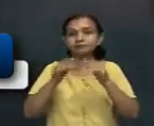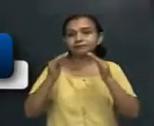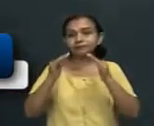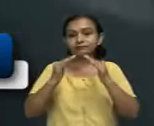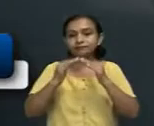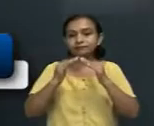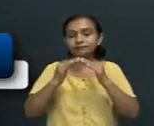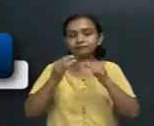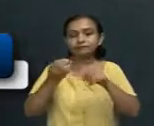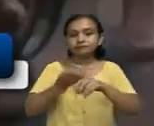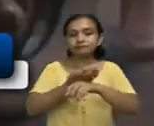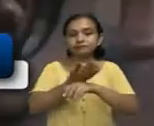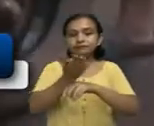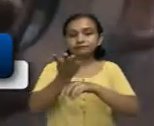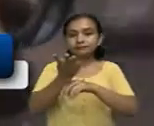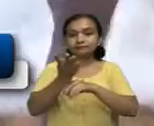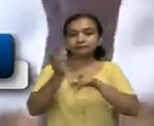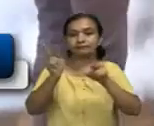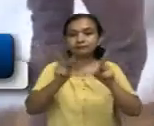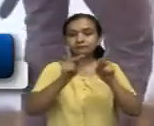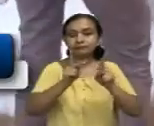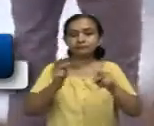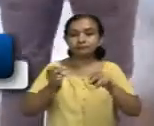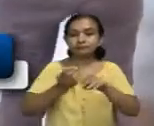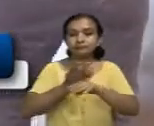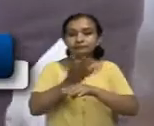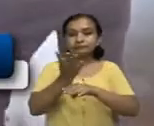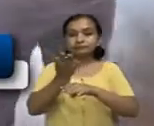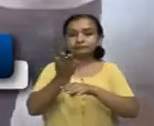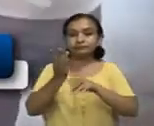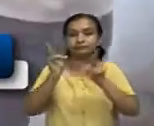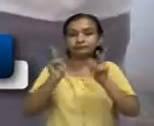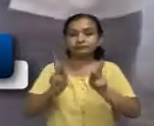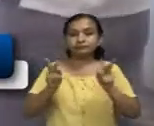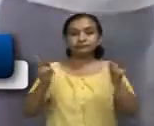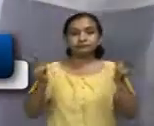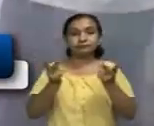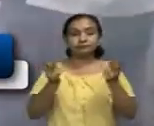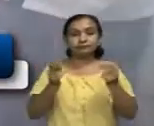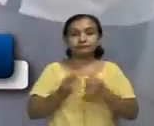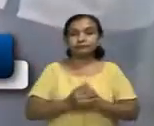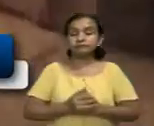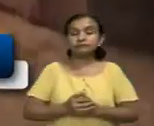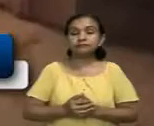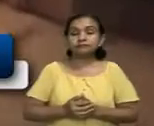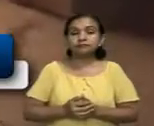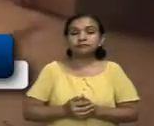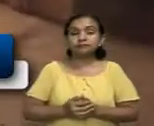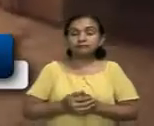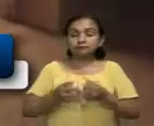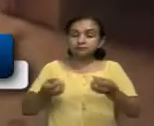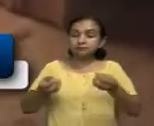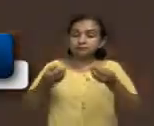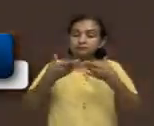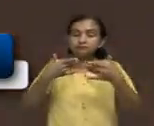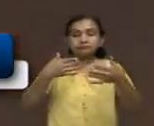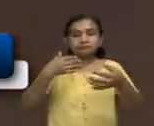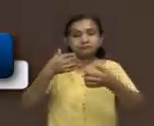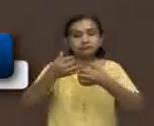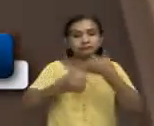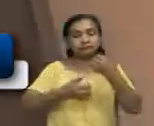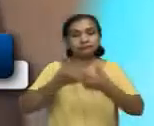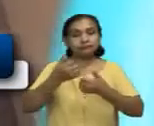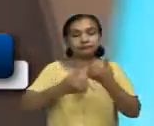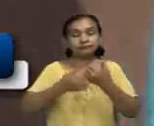un consejo y nosotros llegamos a este consejo del residencial donde ellos nos ponen sus problemas sanitarios y